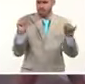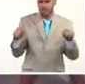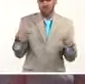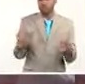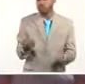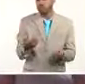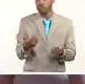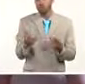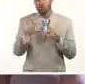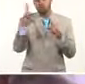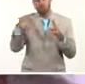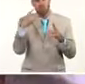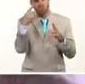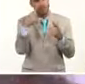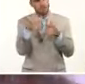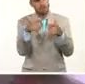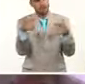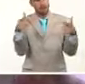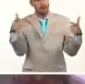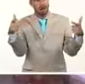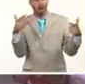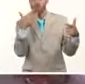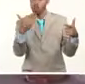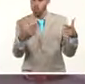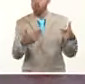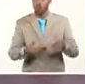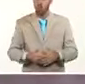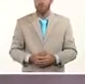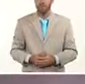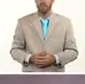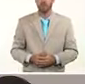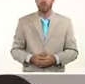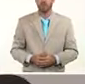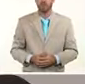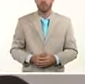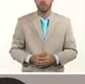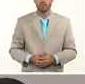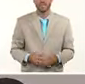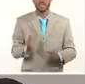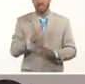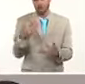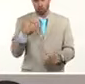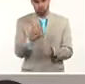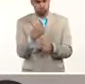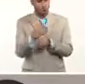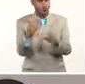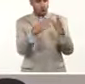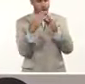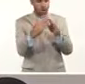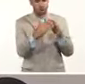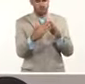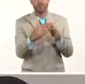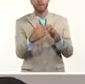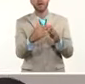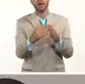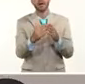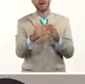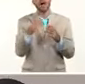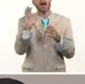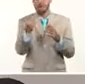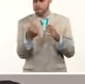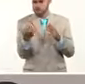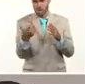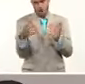su obra se multiplica. Yo llevo 9 meses trabajando en la comunidad vulnerable Machaco Emergencia, que queda aquí enclavada